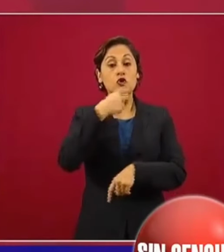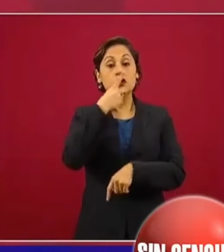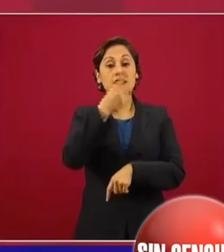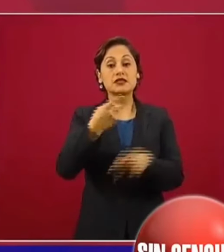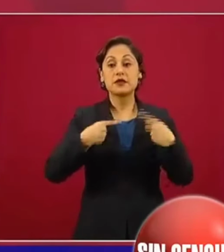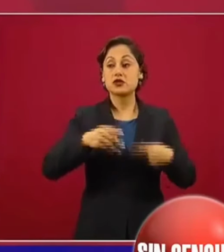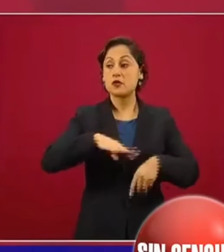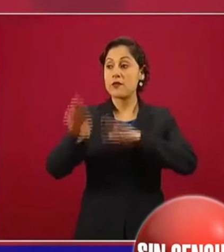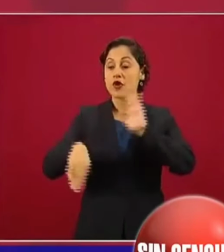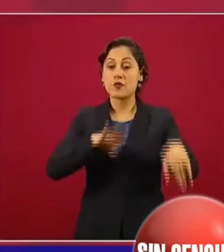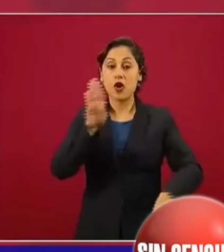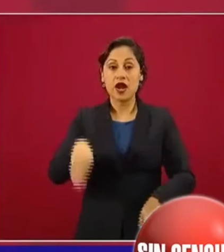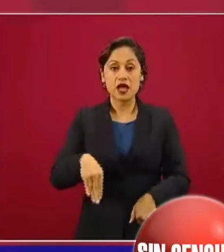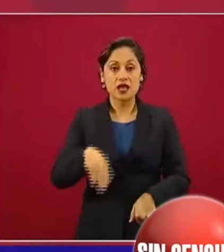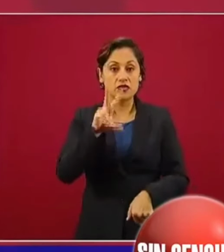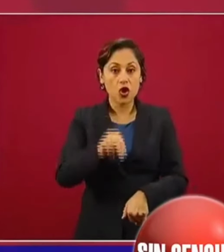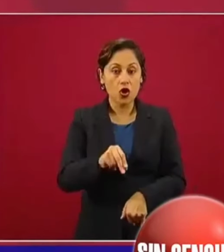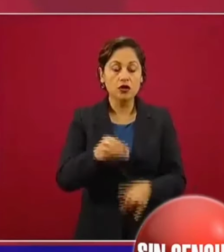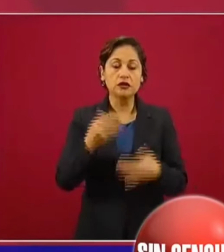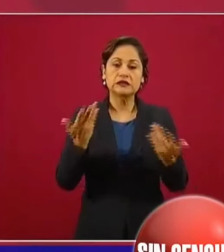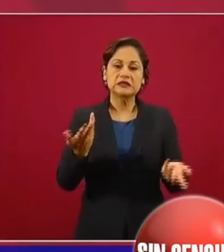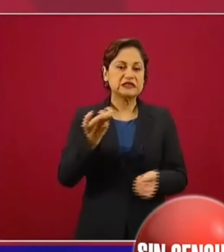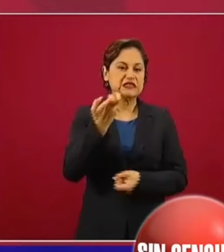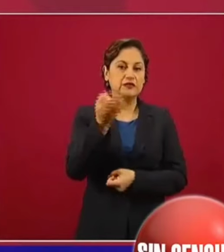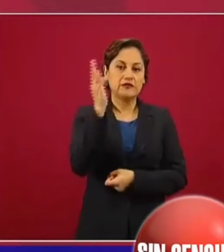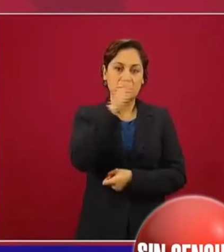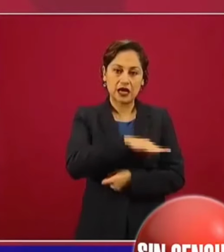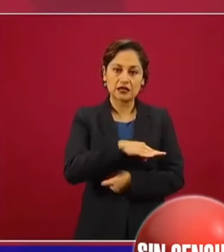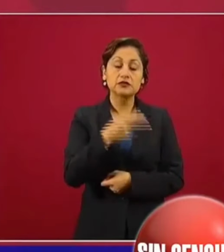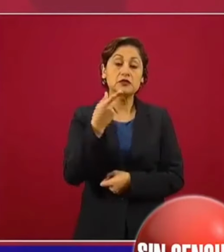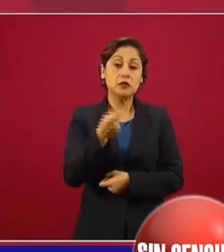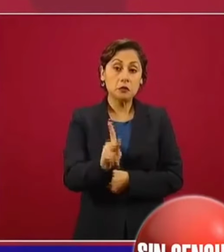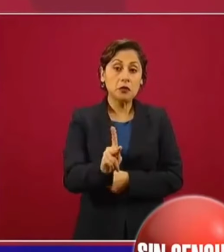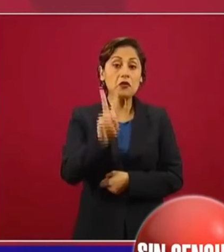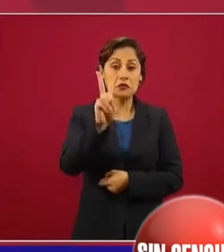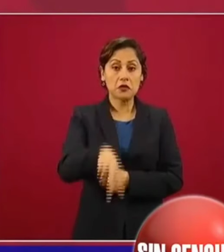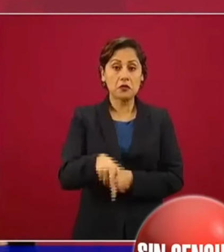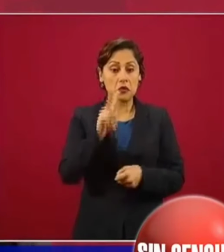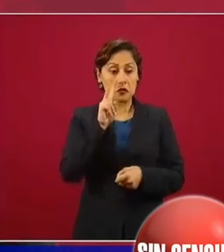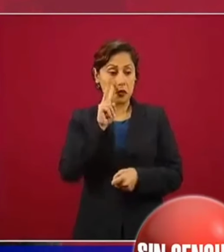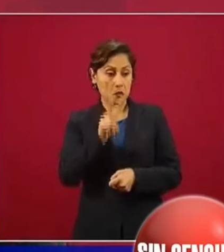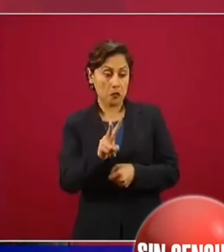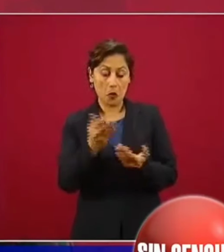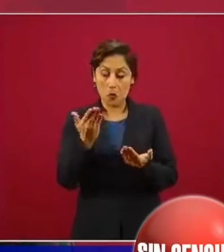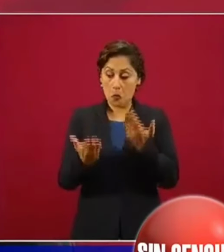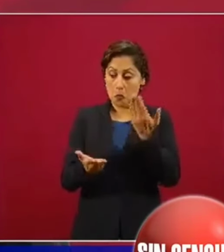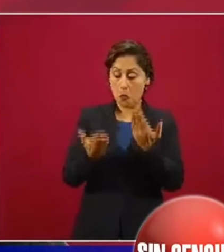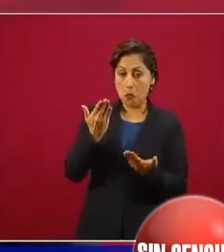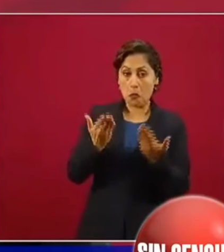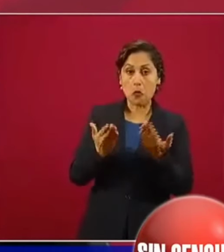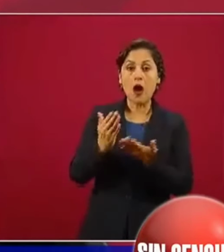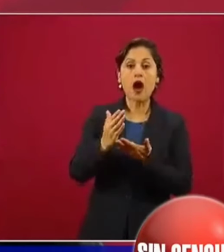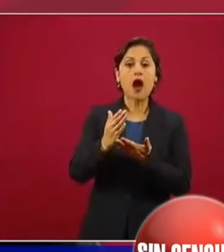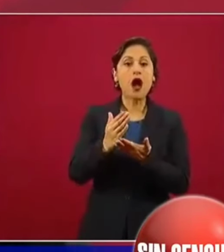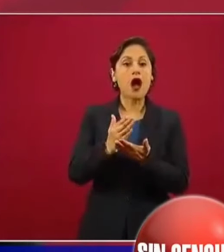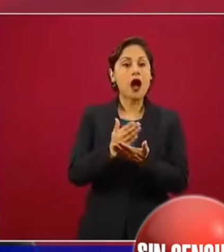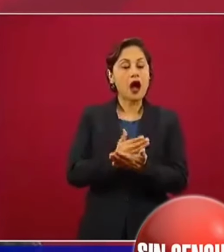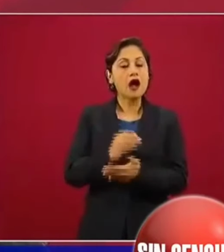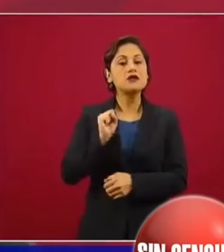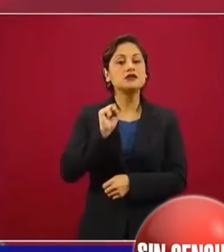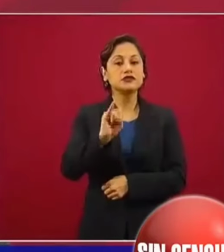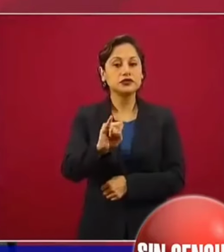es justamente estas drásticas disminuciones y eso es lo que se ha logrado hasta el momento. Todavía